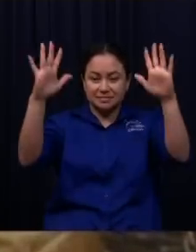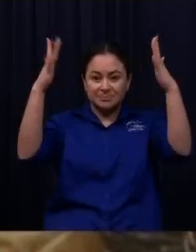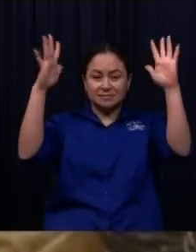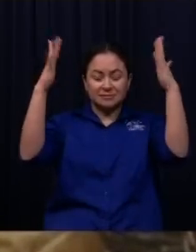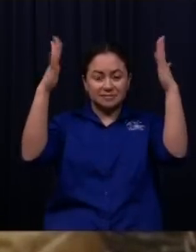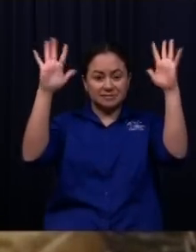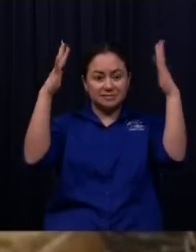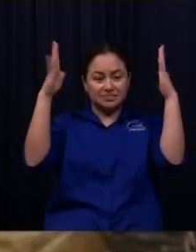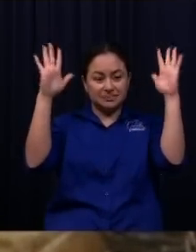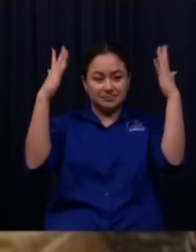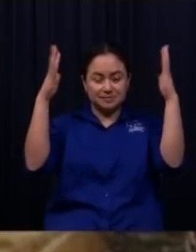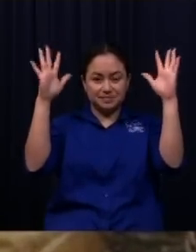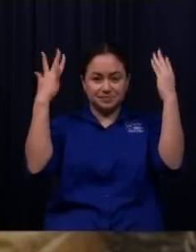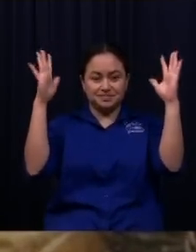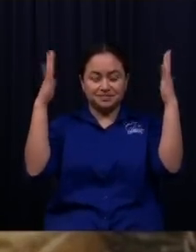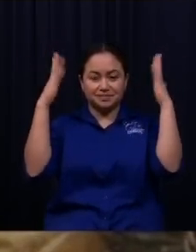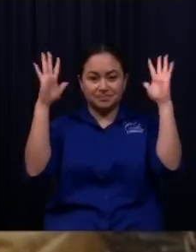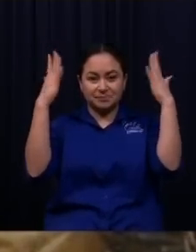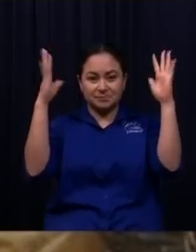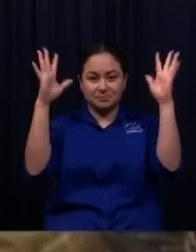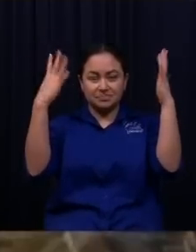seguir.